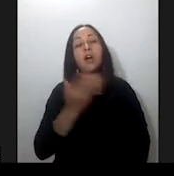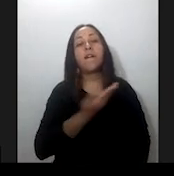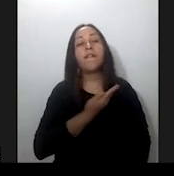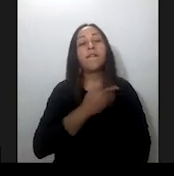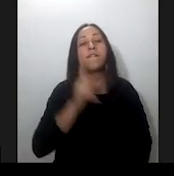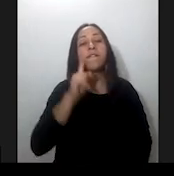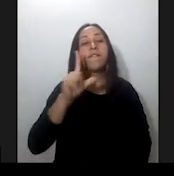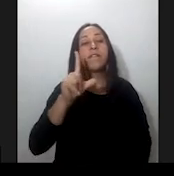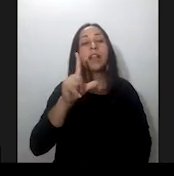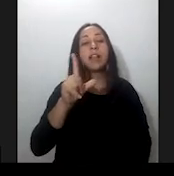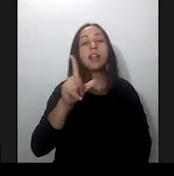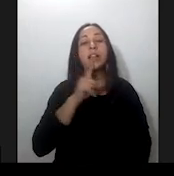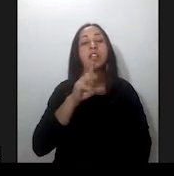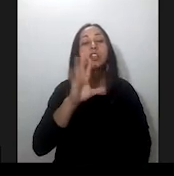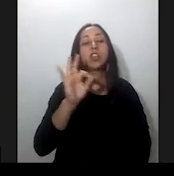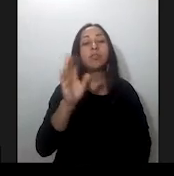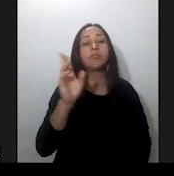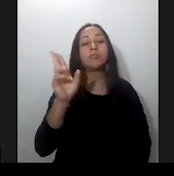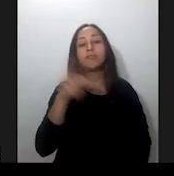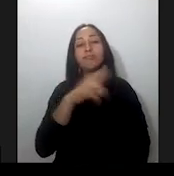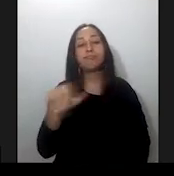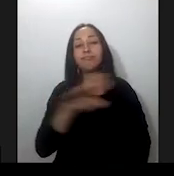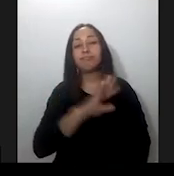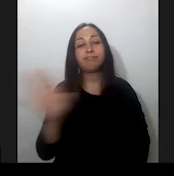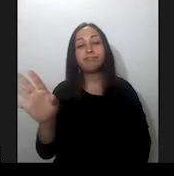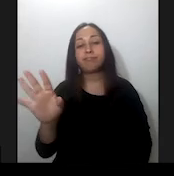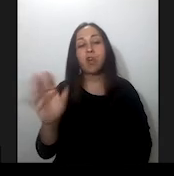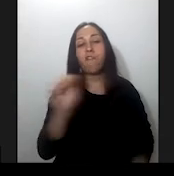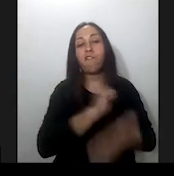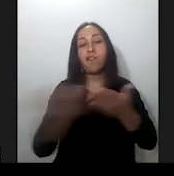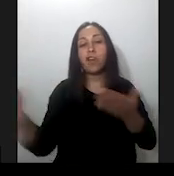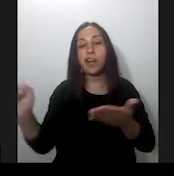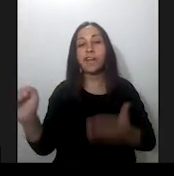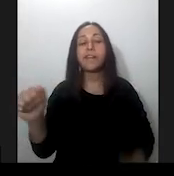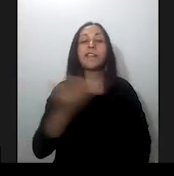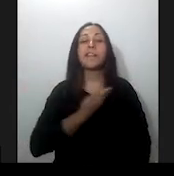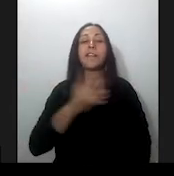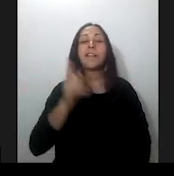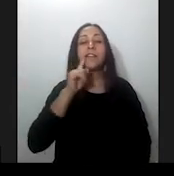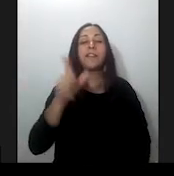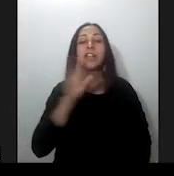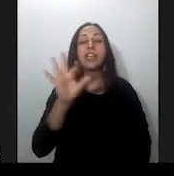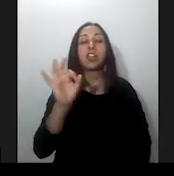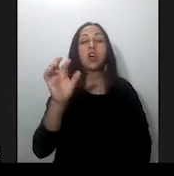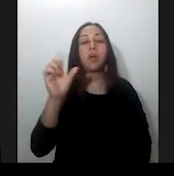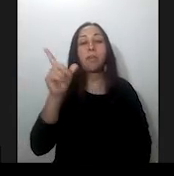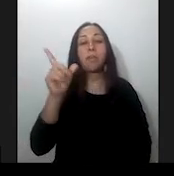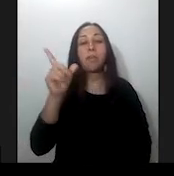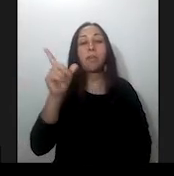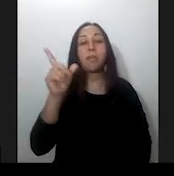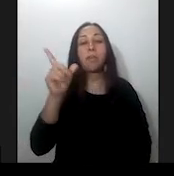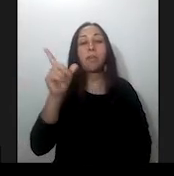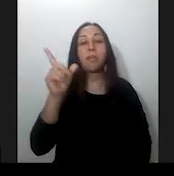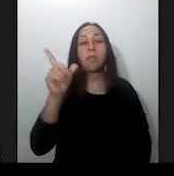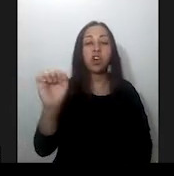Si quiero deshacer el filtro, noten que acá tengo la opción, entonces lo abro y simplemente pongo borrar filtro de país